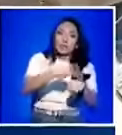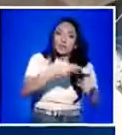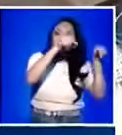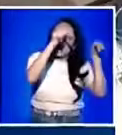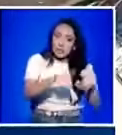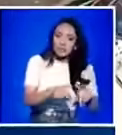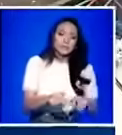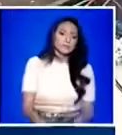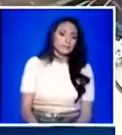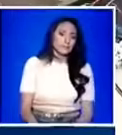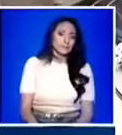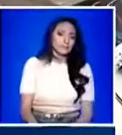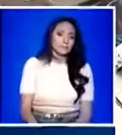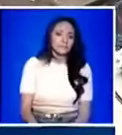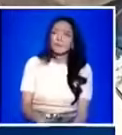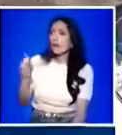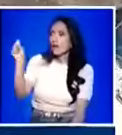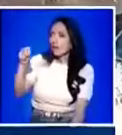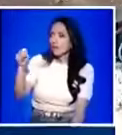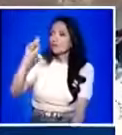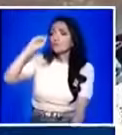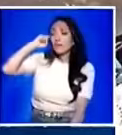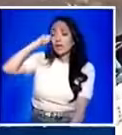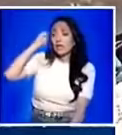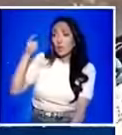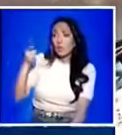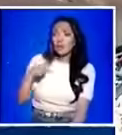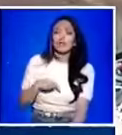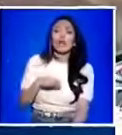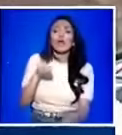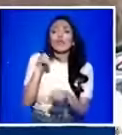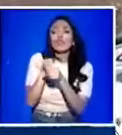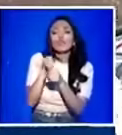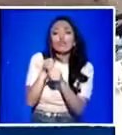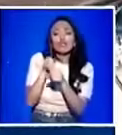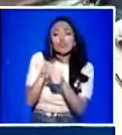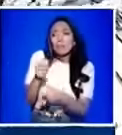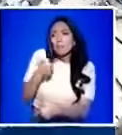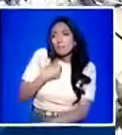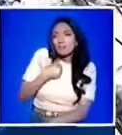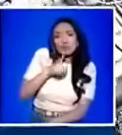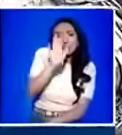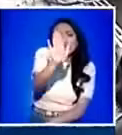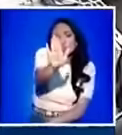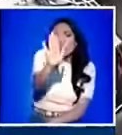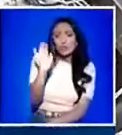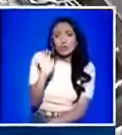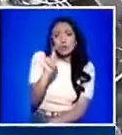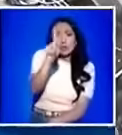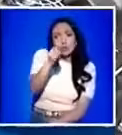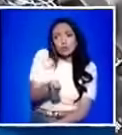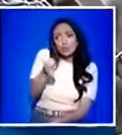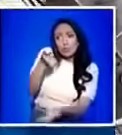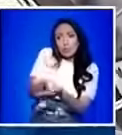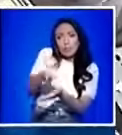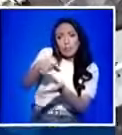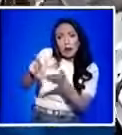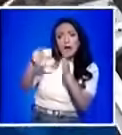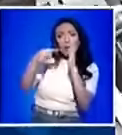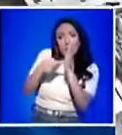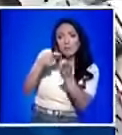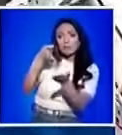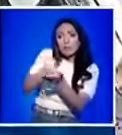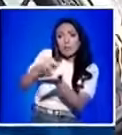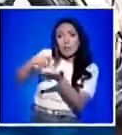parque. Sí, recordemos que los recursos son de los propios ciudadanos, ellos pagan a través de sus impuestos,